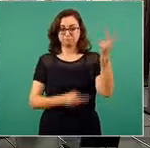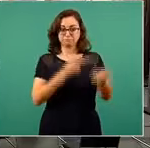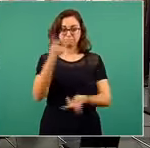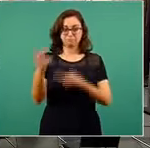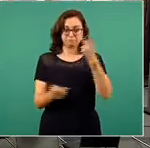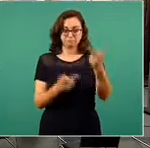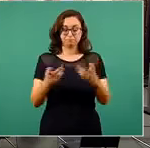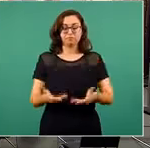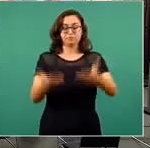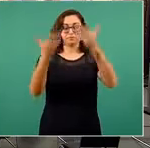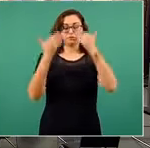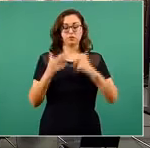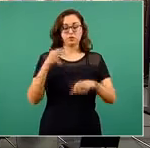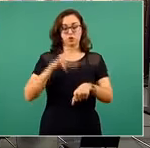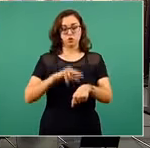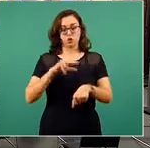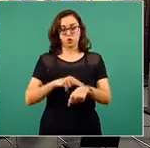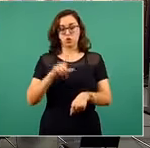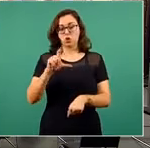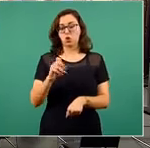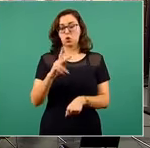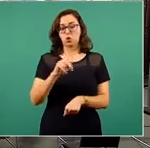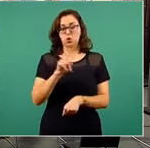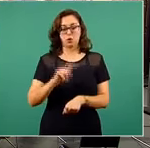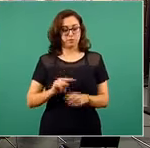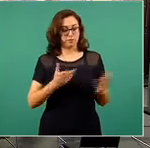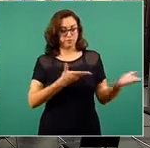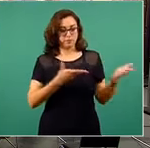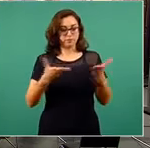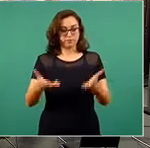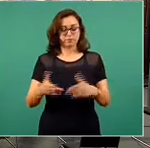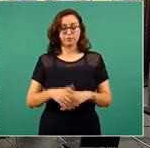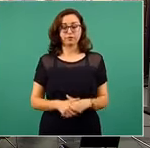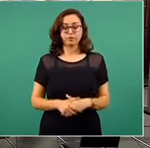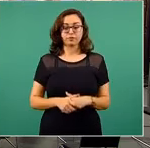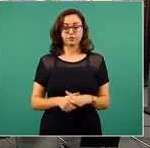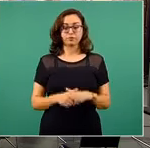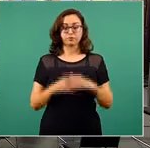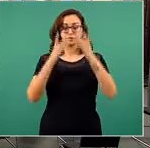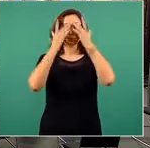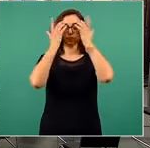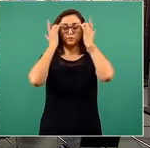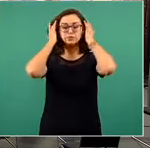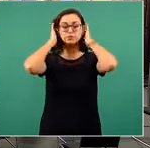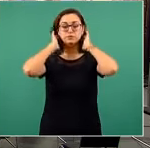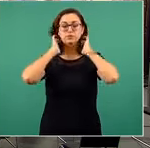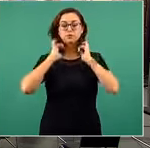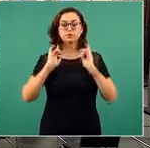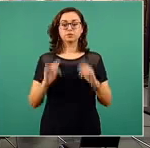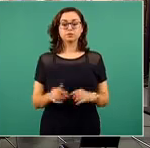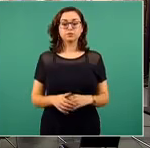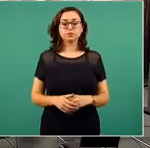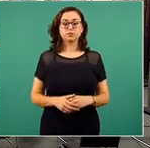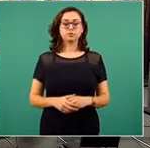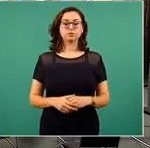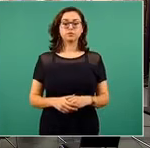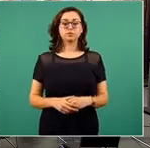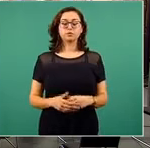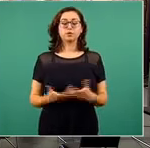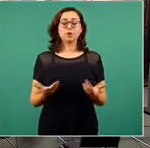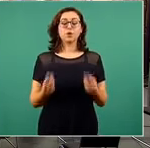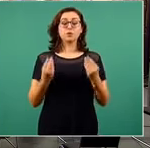pido al doctor López Ridaura si lo puede presentar la parte 1. Muchas gracias. Buenas noches, tengan todas y